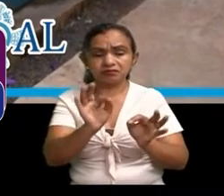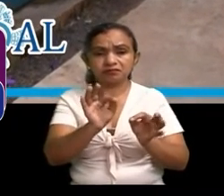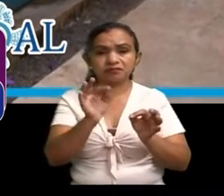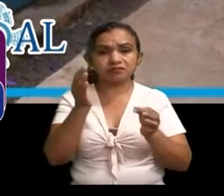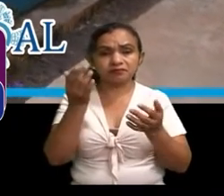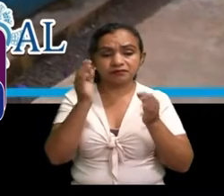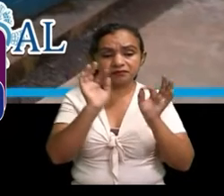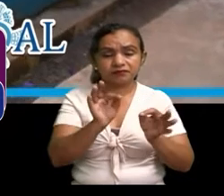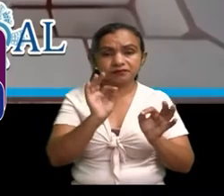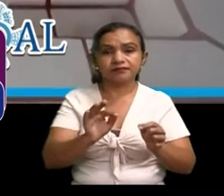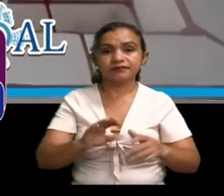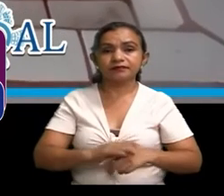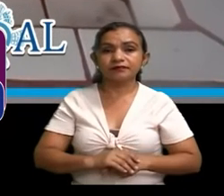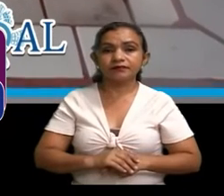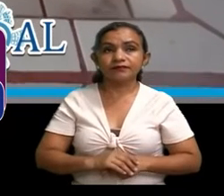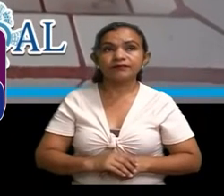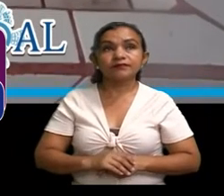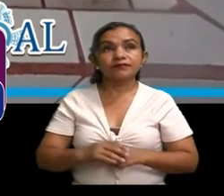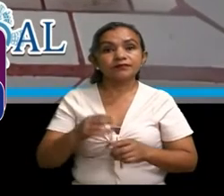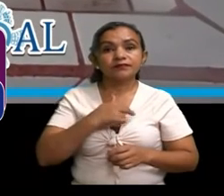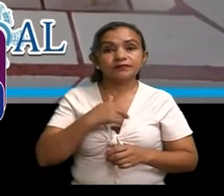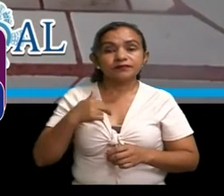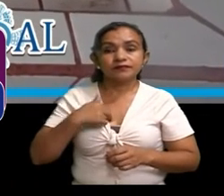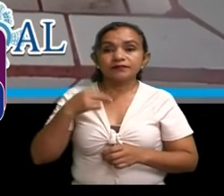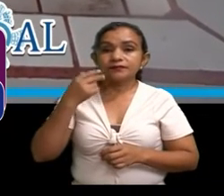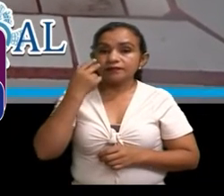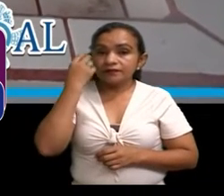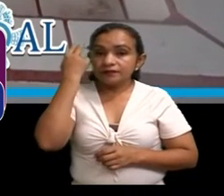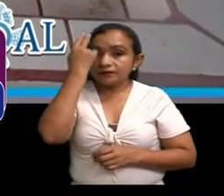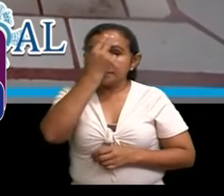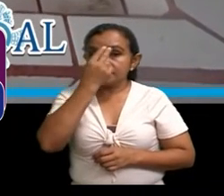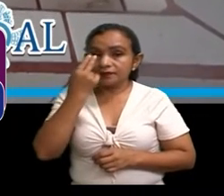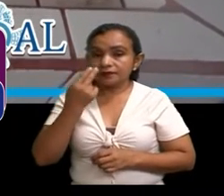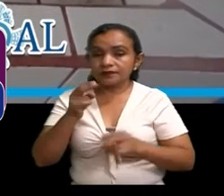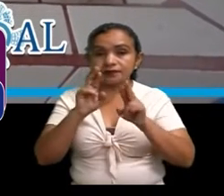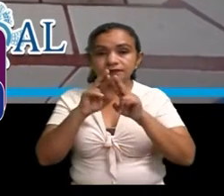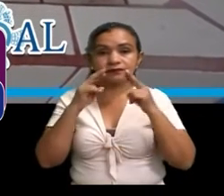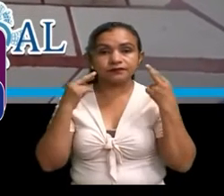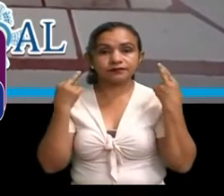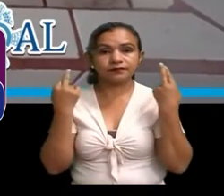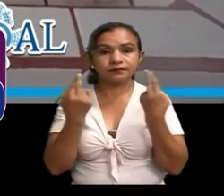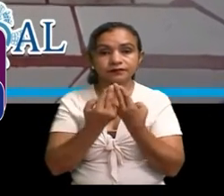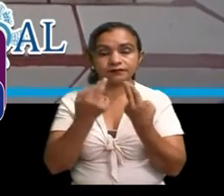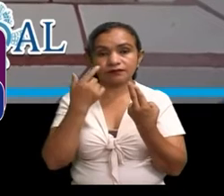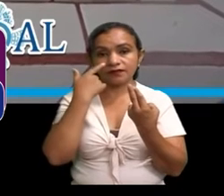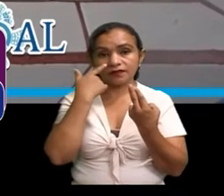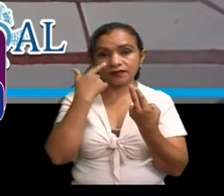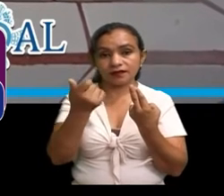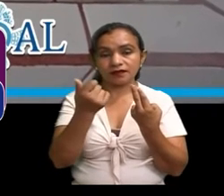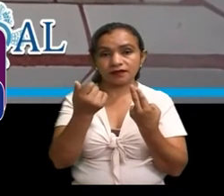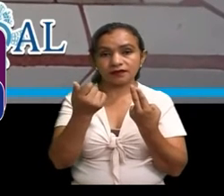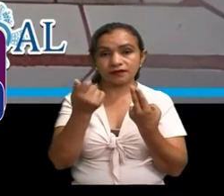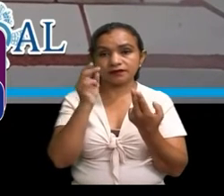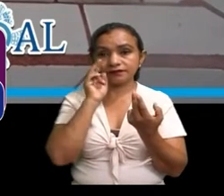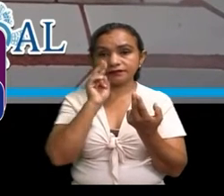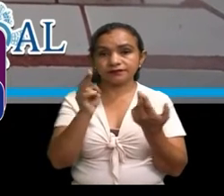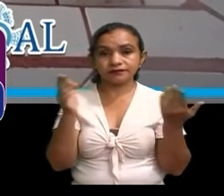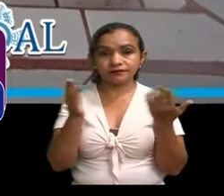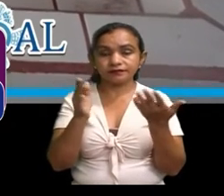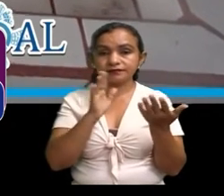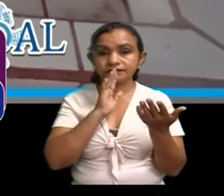cooperación. Claro que sí, dentro de esa dinámica le consulto a partir de los encuentros y para conocer un poquito y darnos una perspectiva. Usted